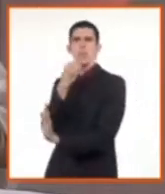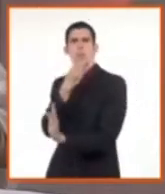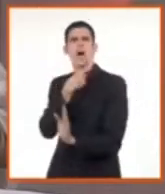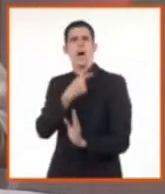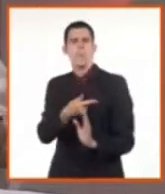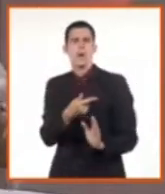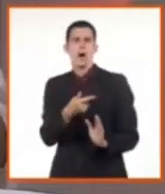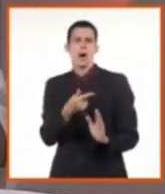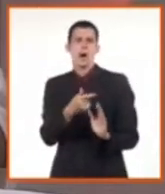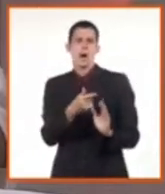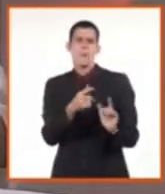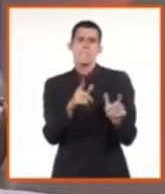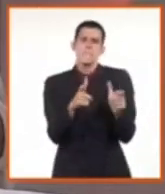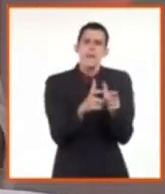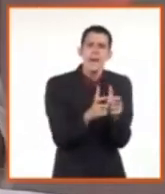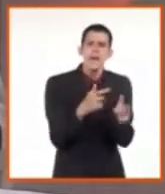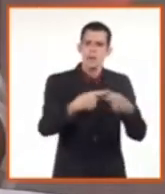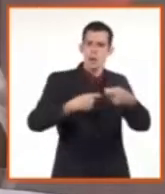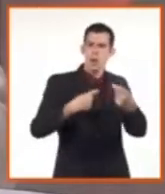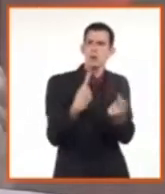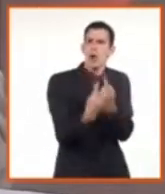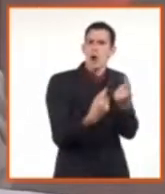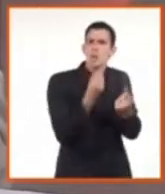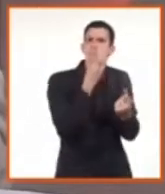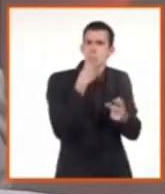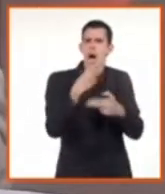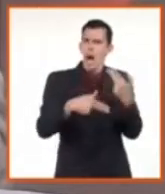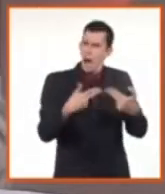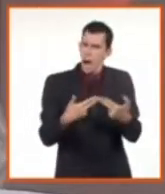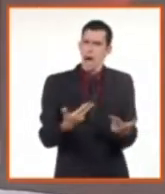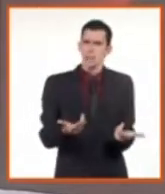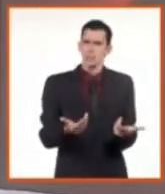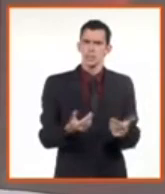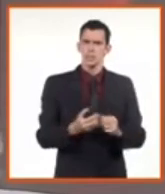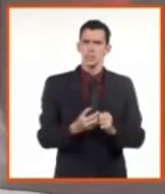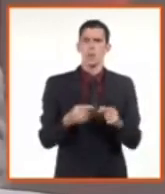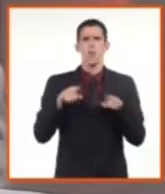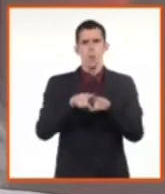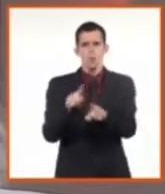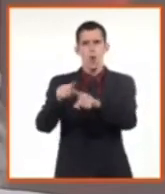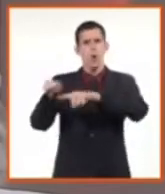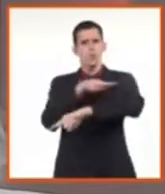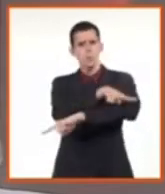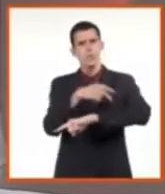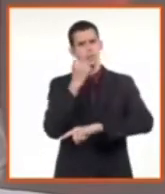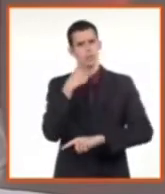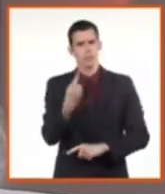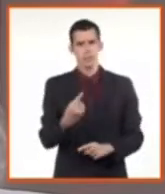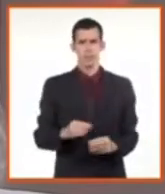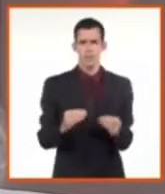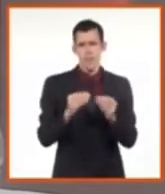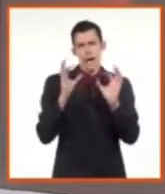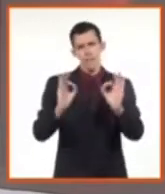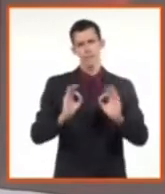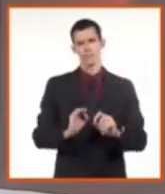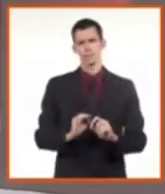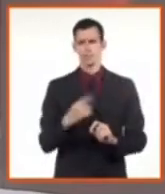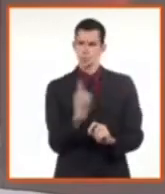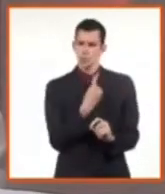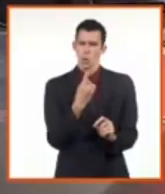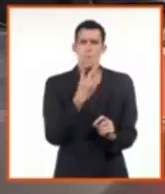comercio minorista y con esto lograr realmente una mayor eficiencia de nuestro comercio minorista